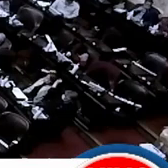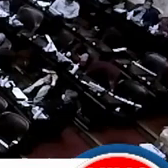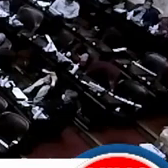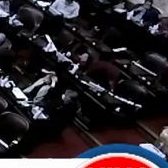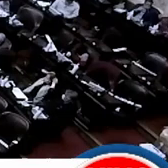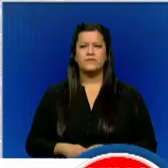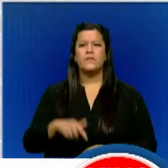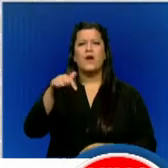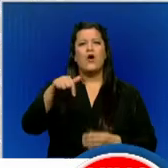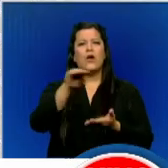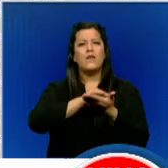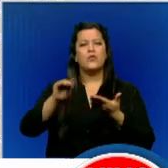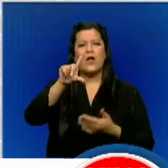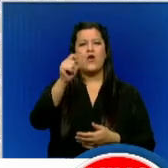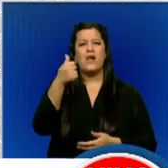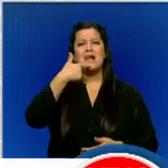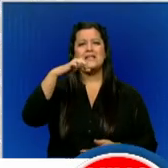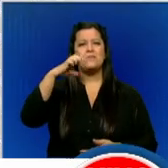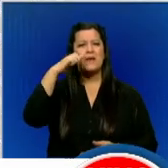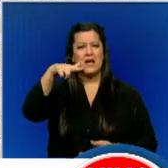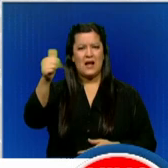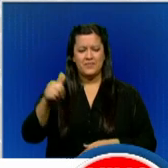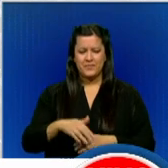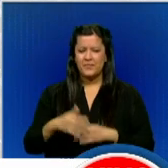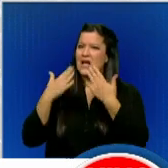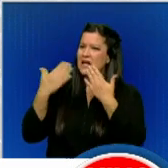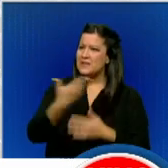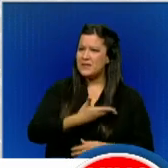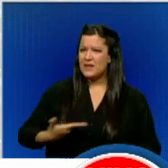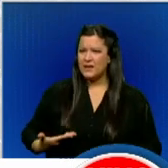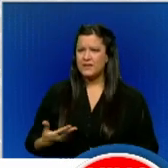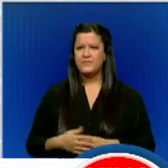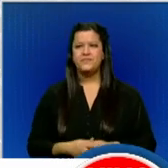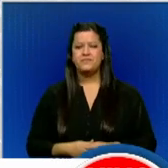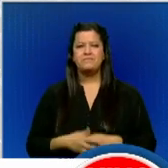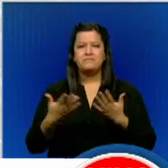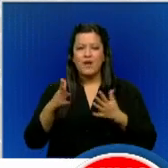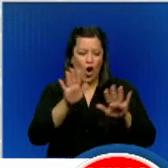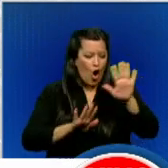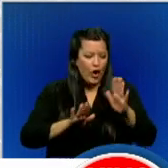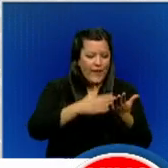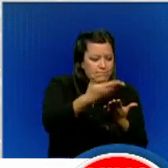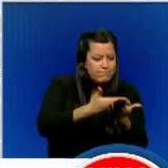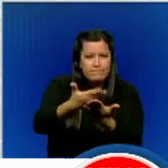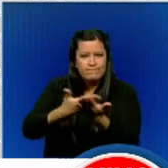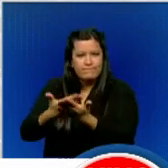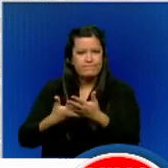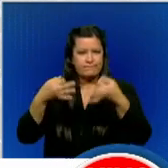gracias presidente bueno estoy ordenado un poquito